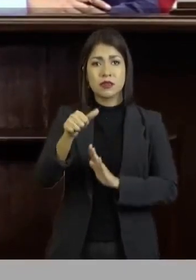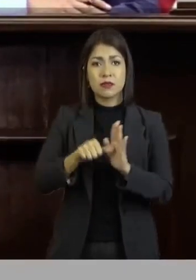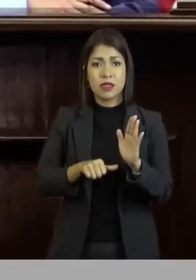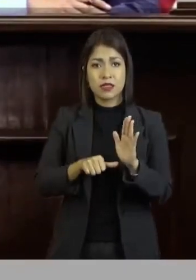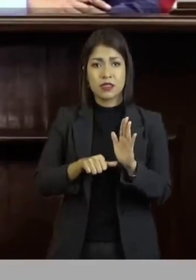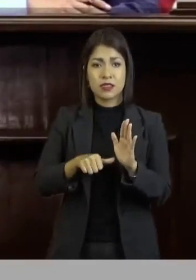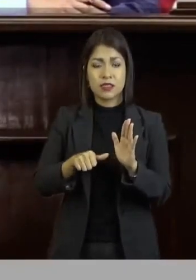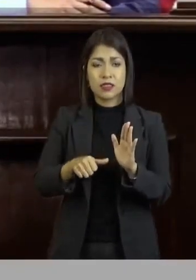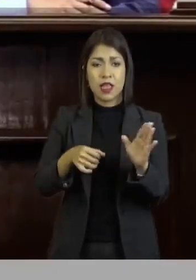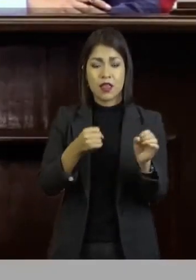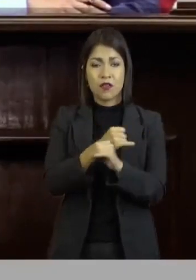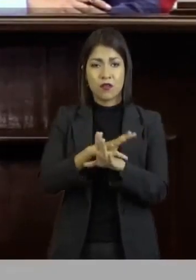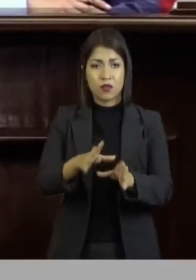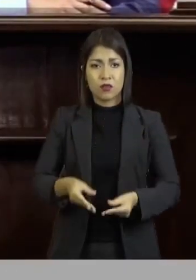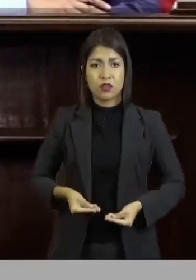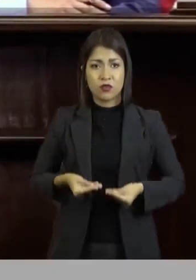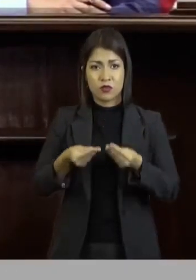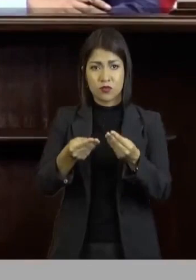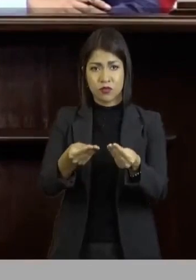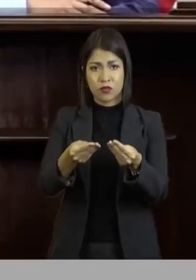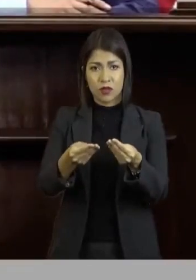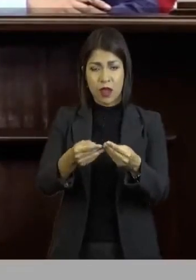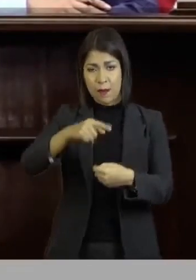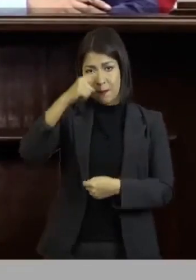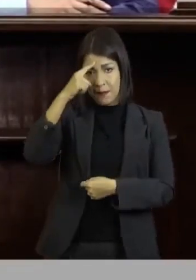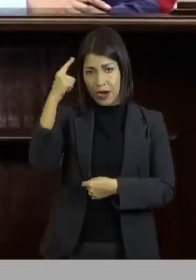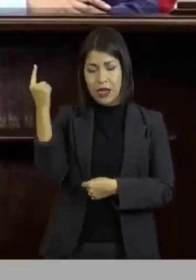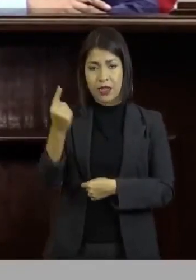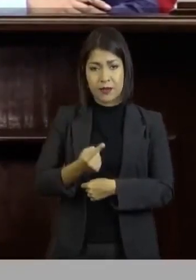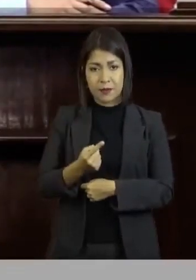ese reporte y entonces sí, que vayamos